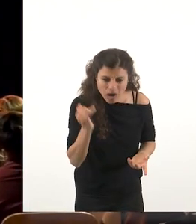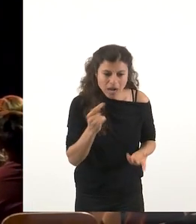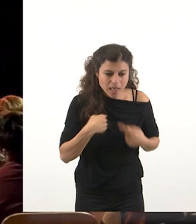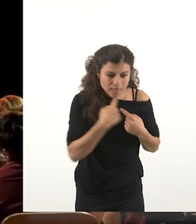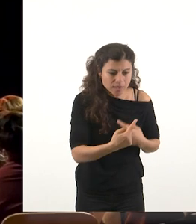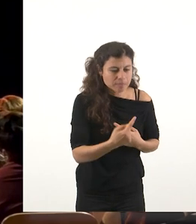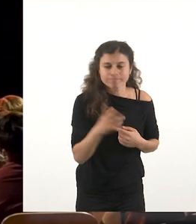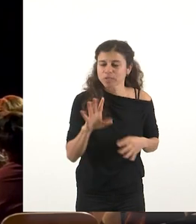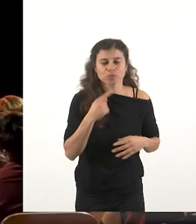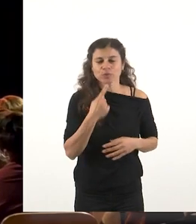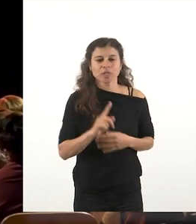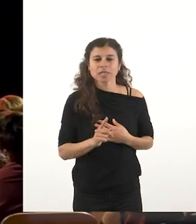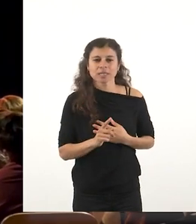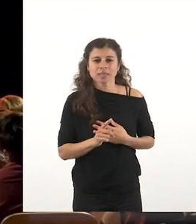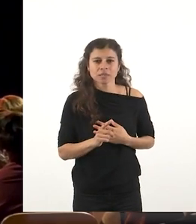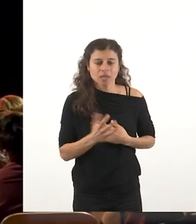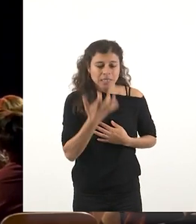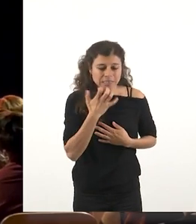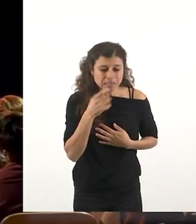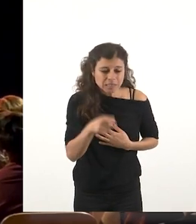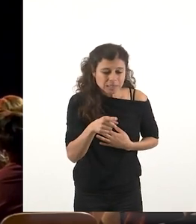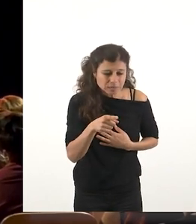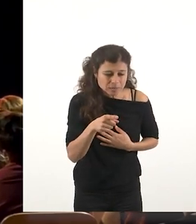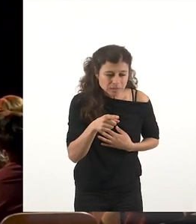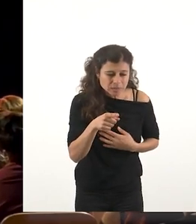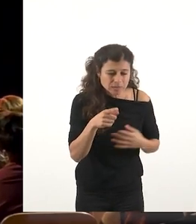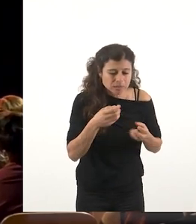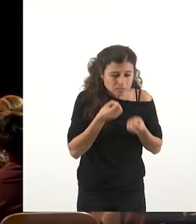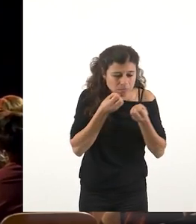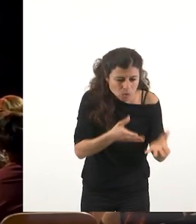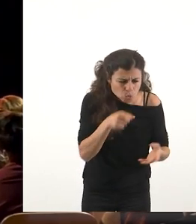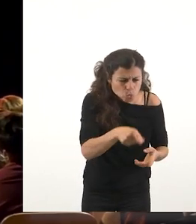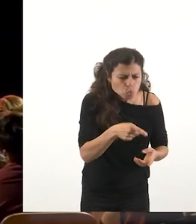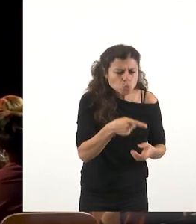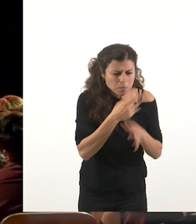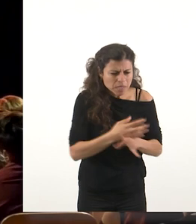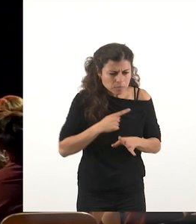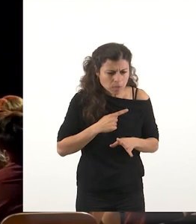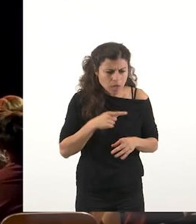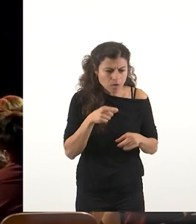niño, si me hubiera escuchado a mí decirle eso, nunca más lo